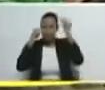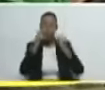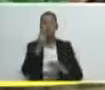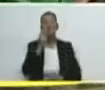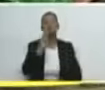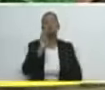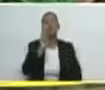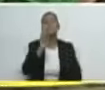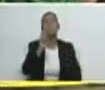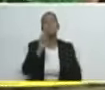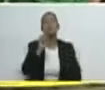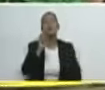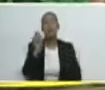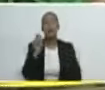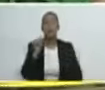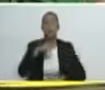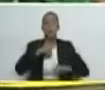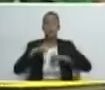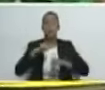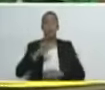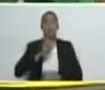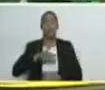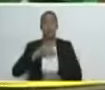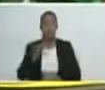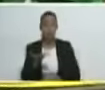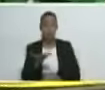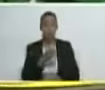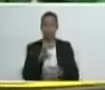Movimiento Podemos Venezuela,